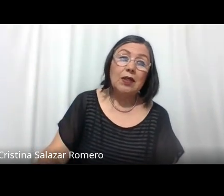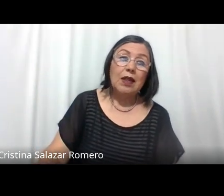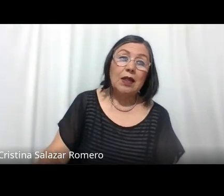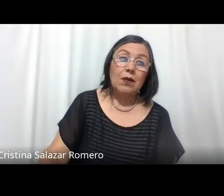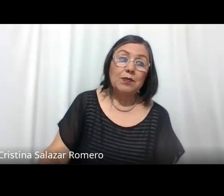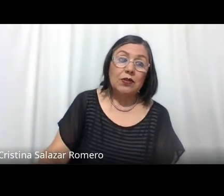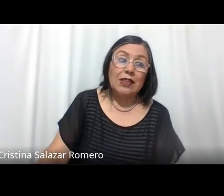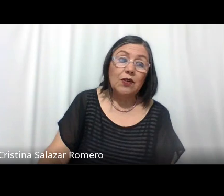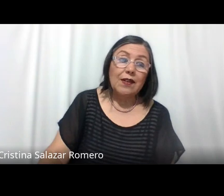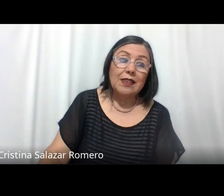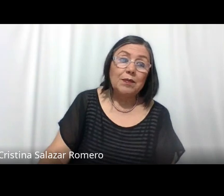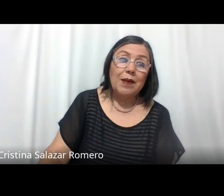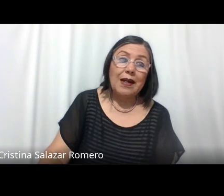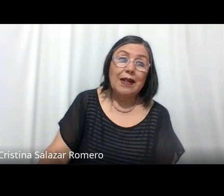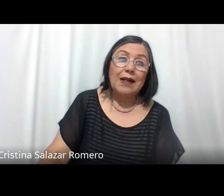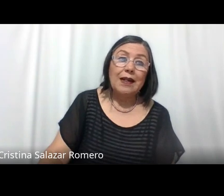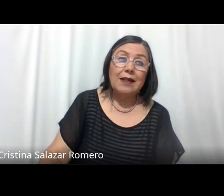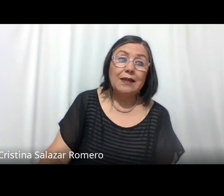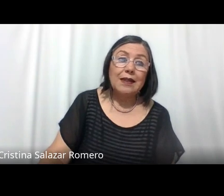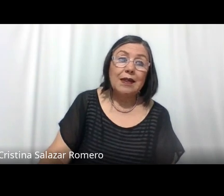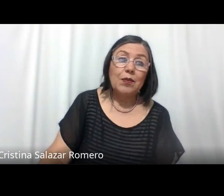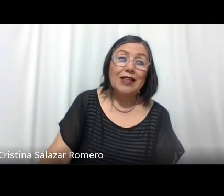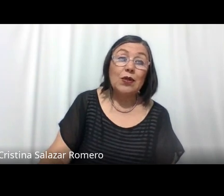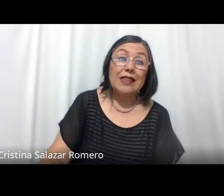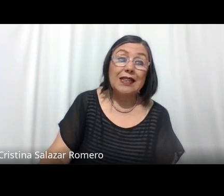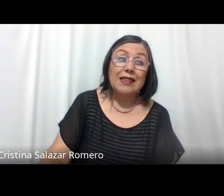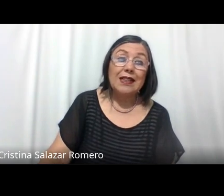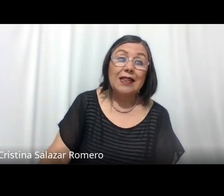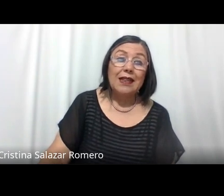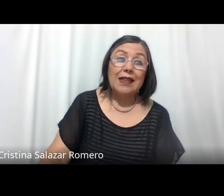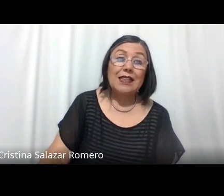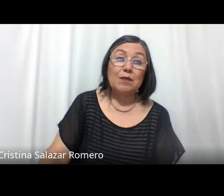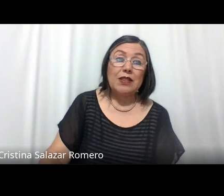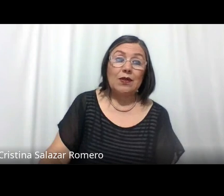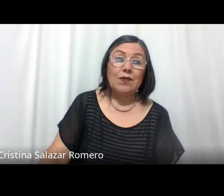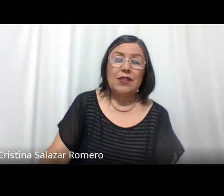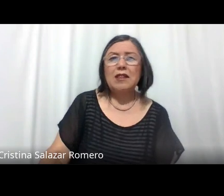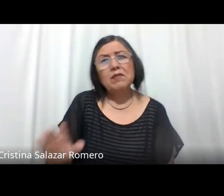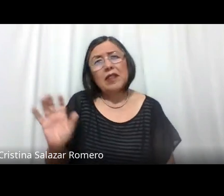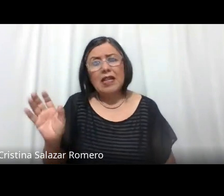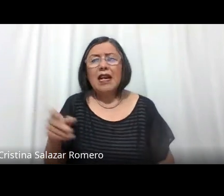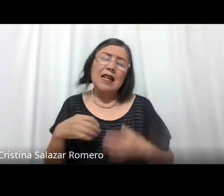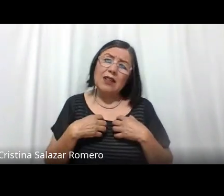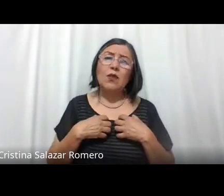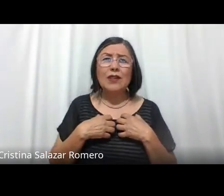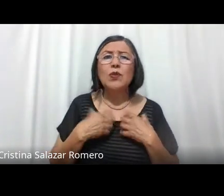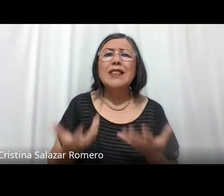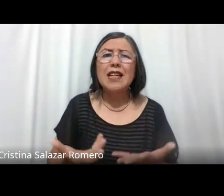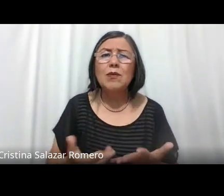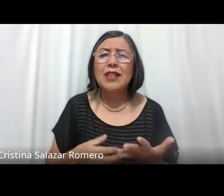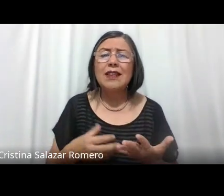utilizamos con las personas sordas para poner su etiqueta en español, ¿sí? Y